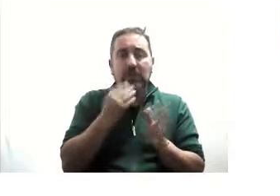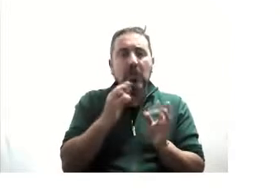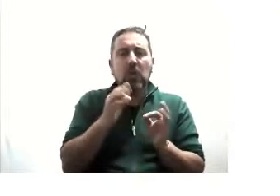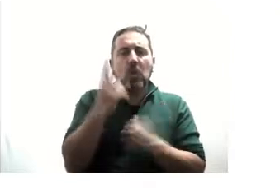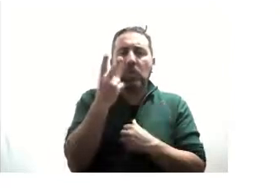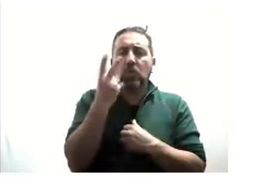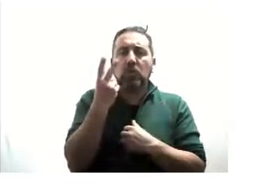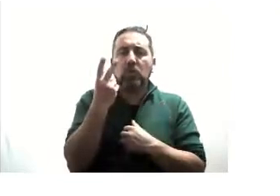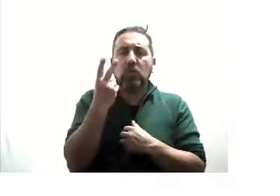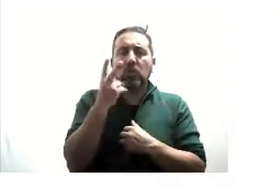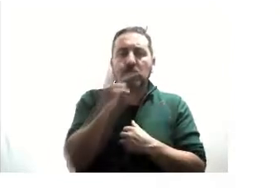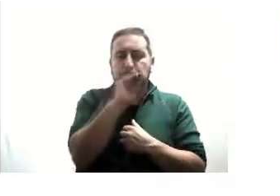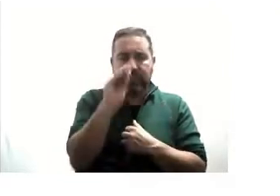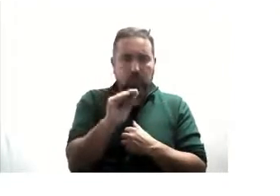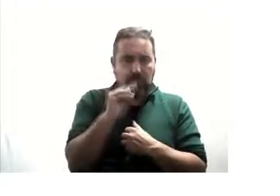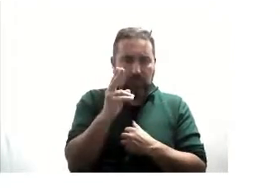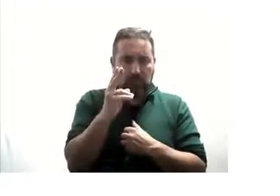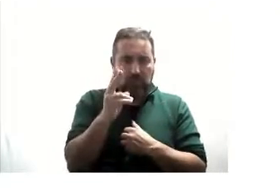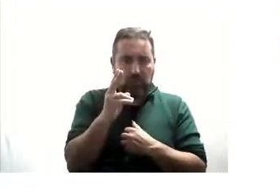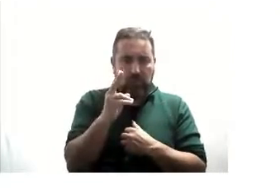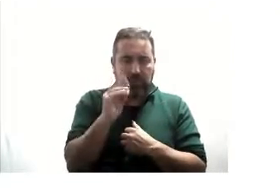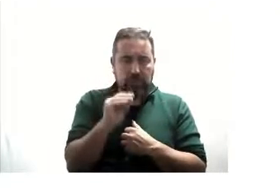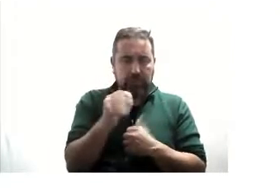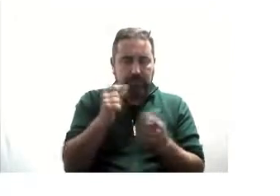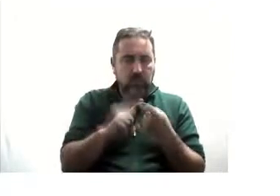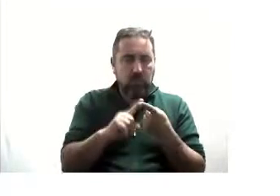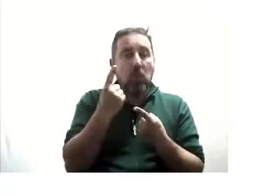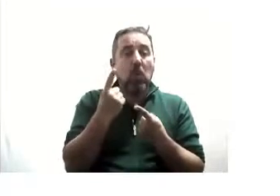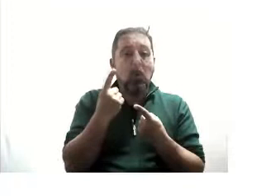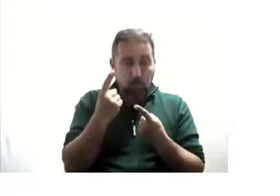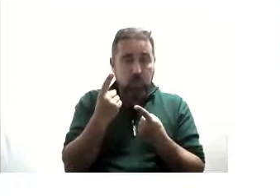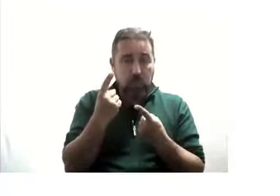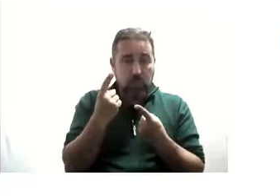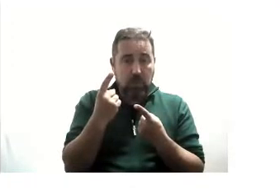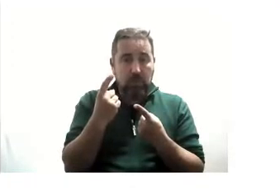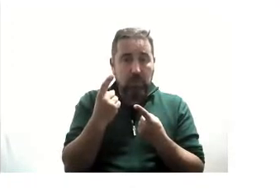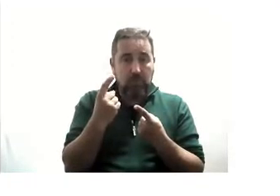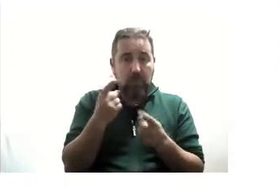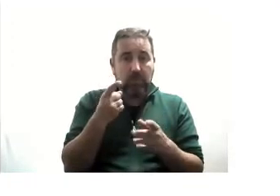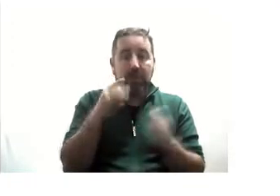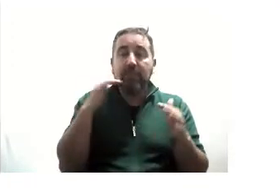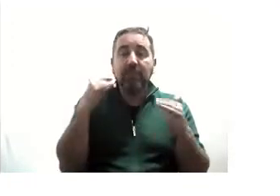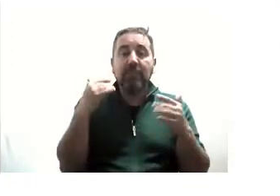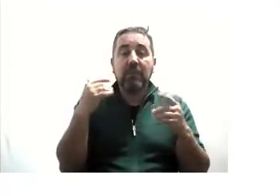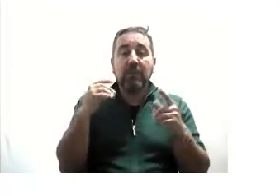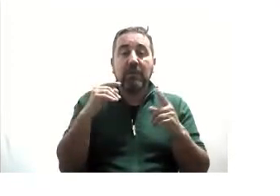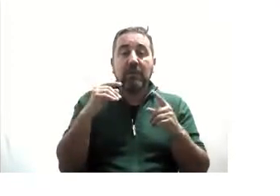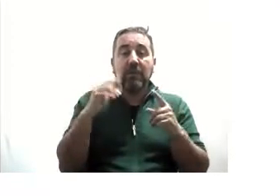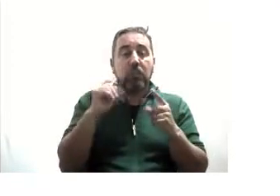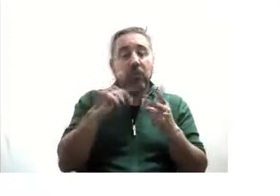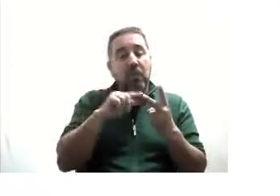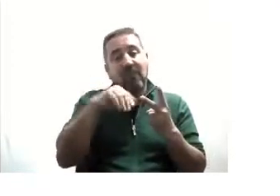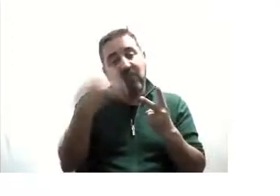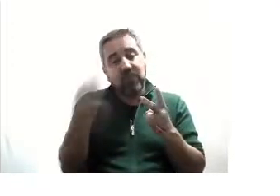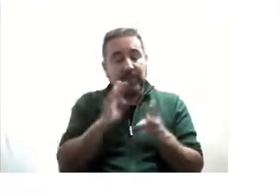solo dos preguntas más. Una que nos hacen los asistentes y la otra un poco fuera de guión